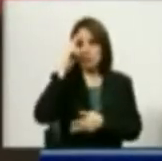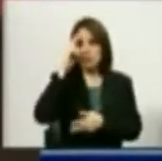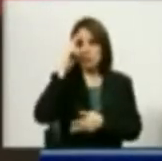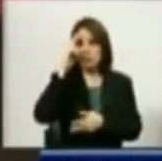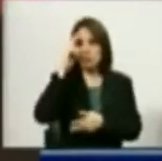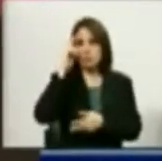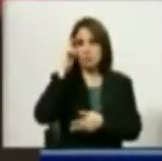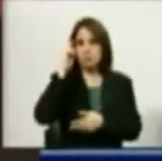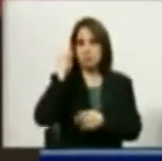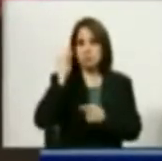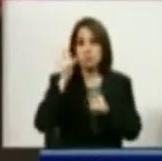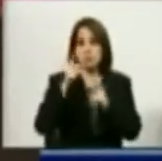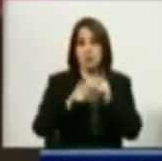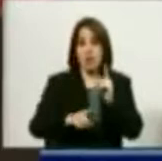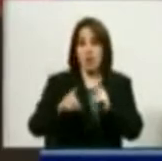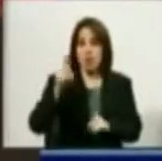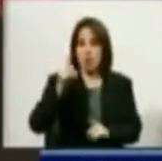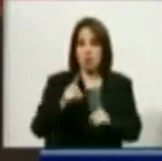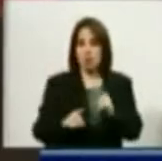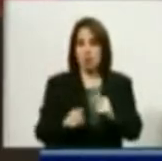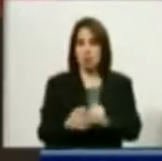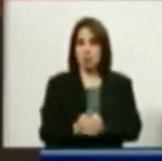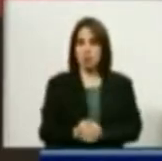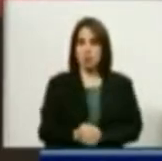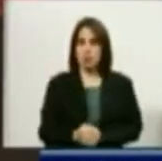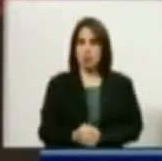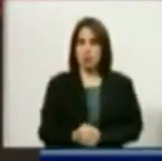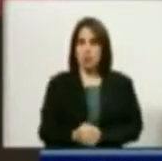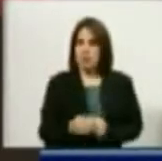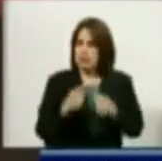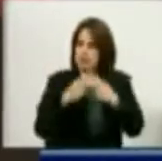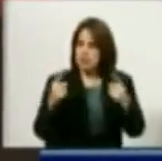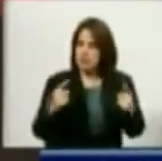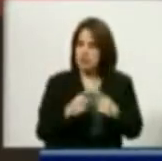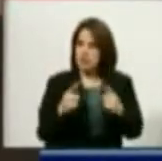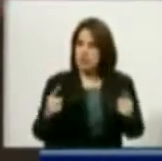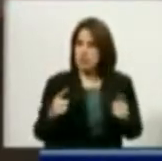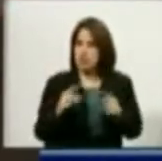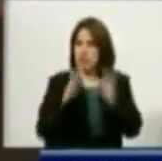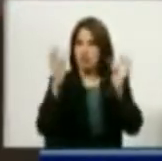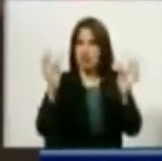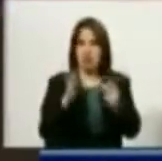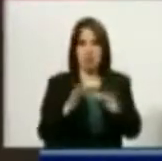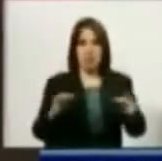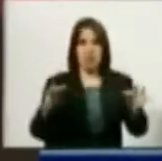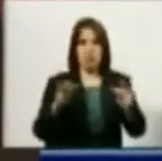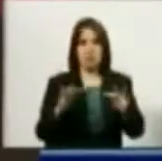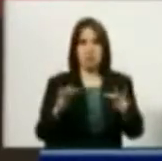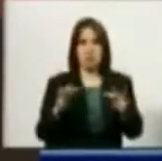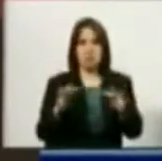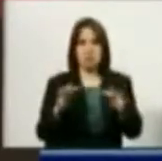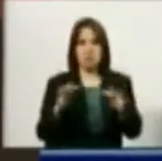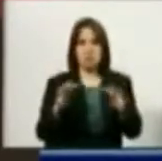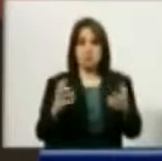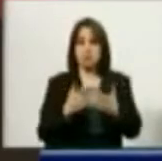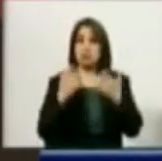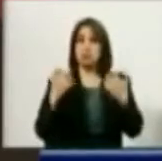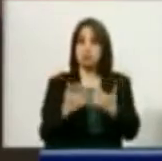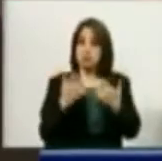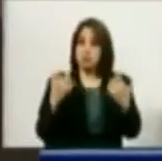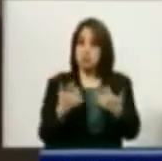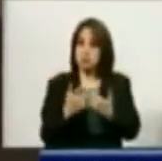por algunas razones de distintos signos estar en la vanguardia de estas luchas